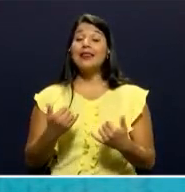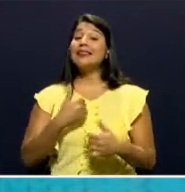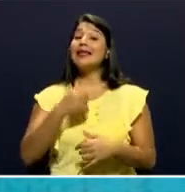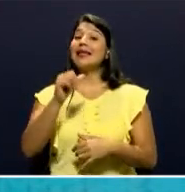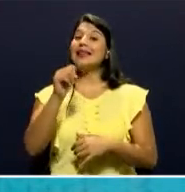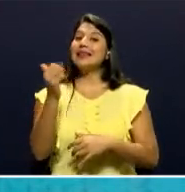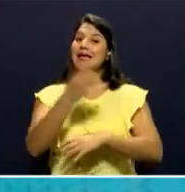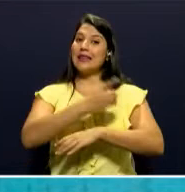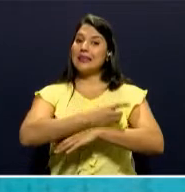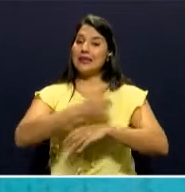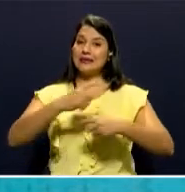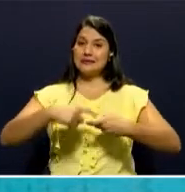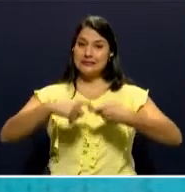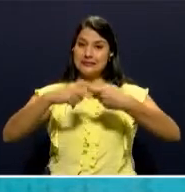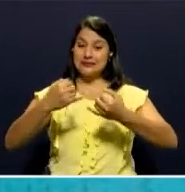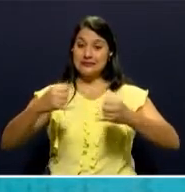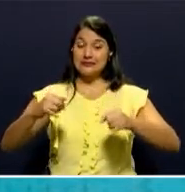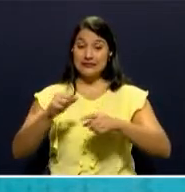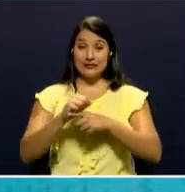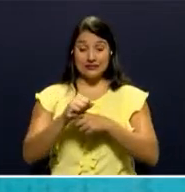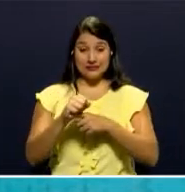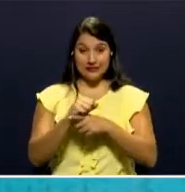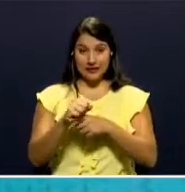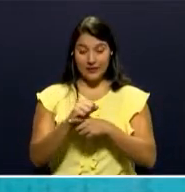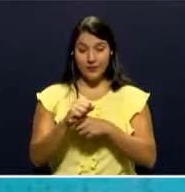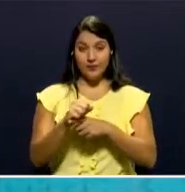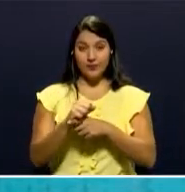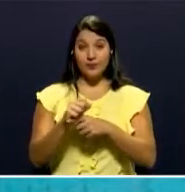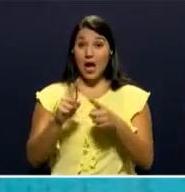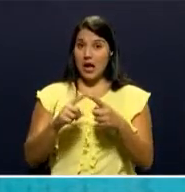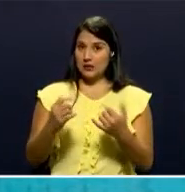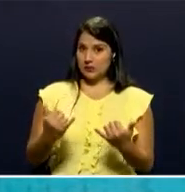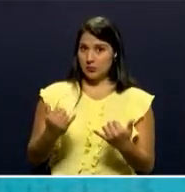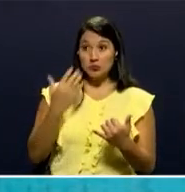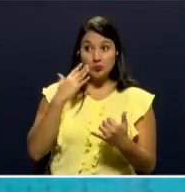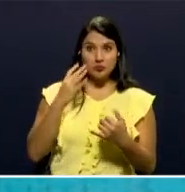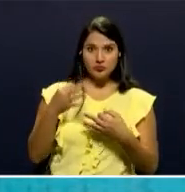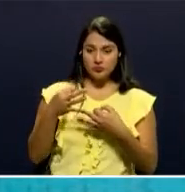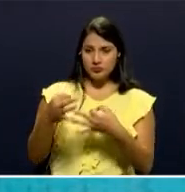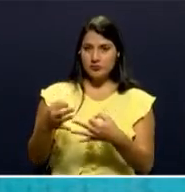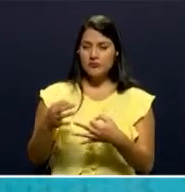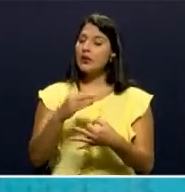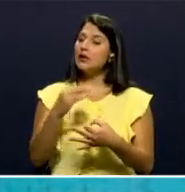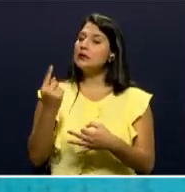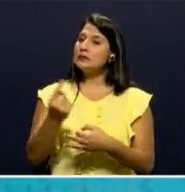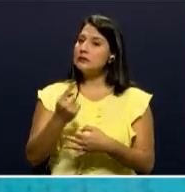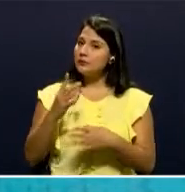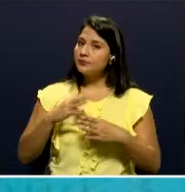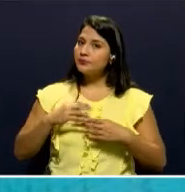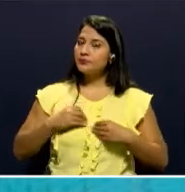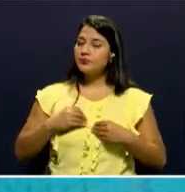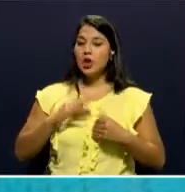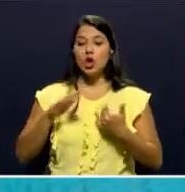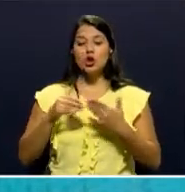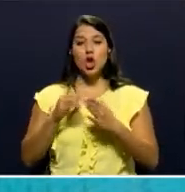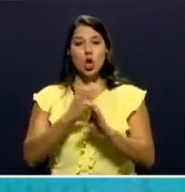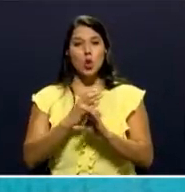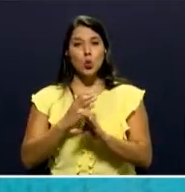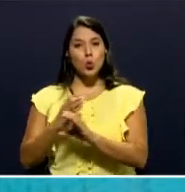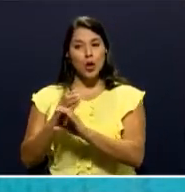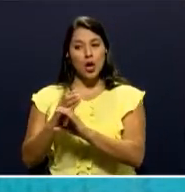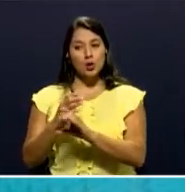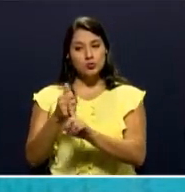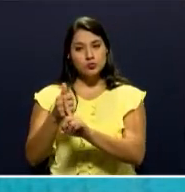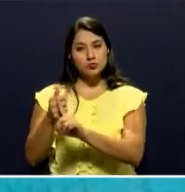lo que ellos van a estar porque las prácticas eso sí tomando en cuenta una serie de recomendaciones para su debida